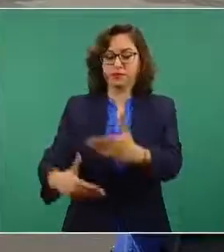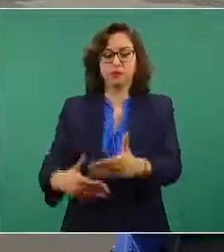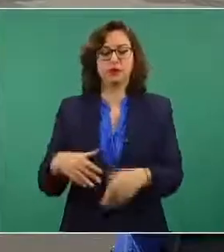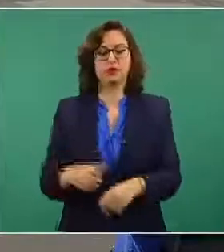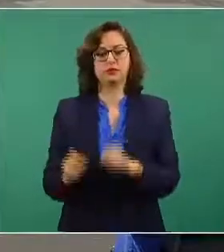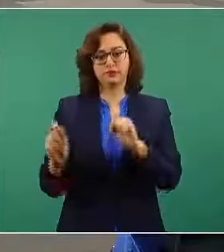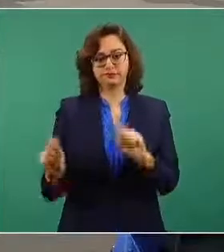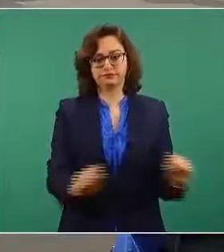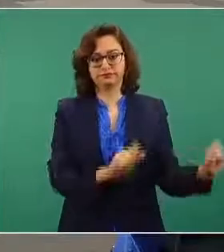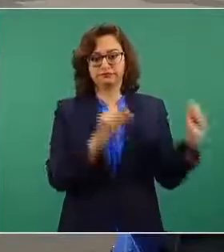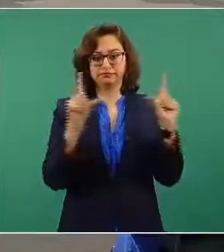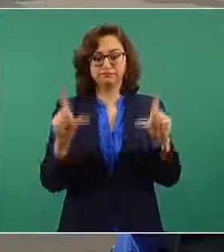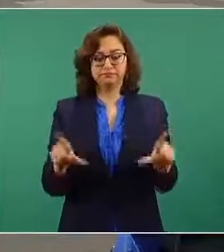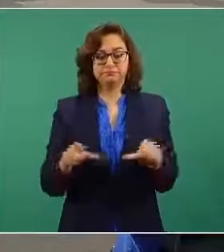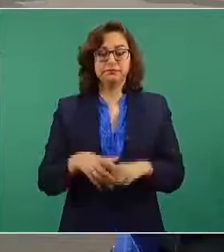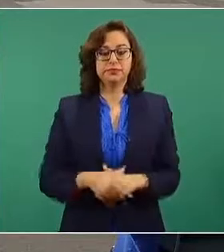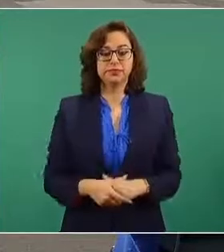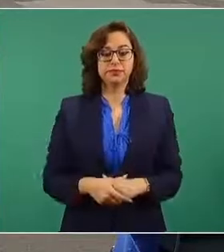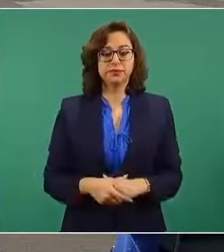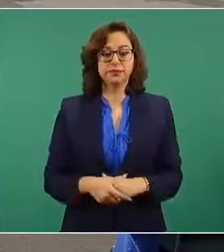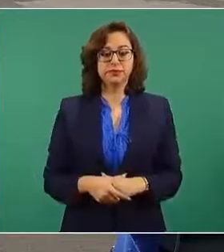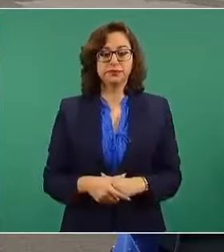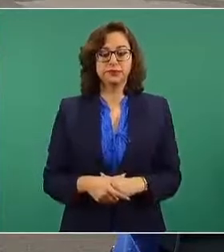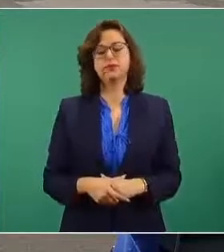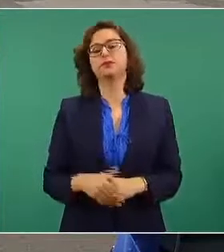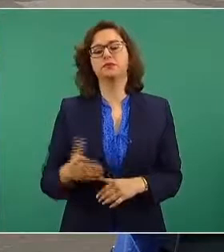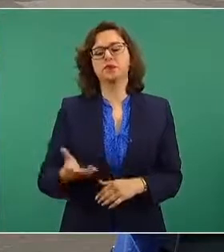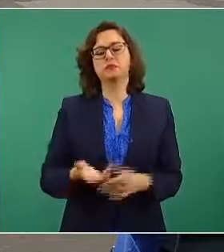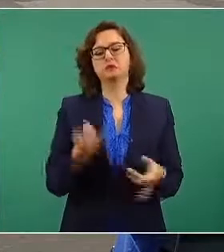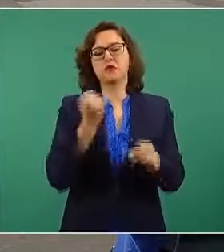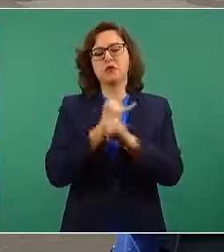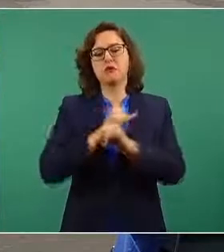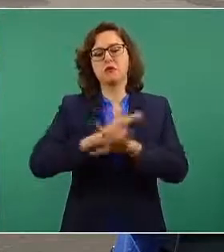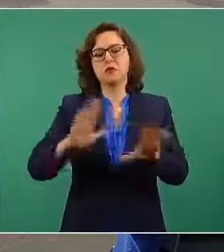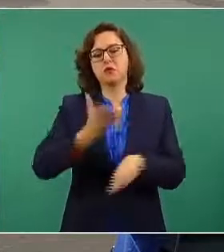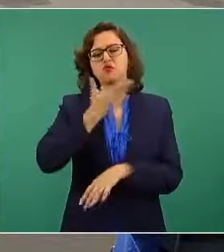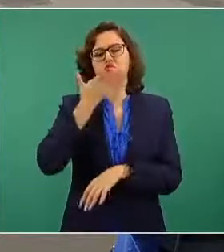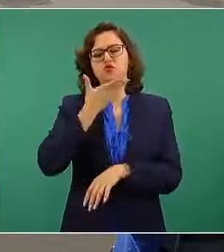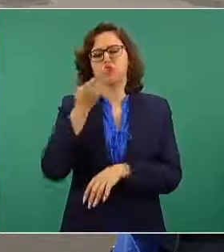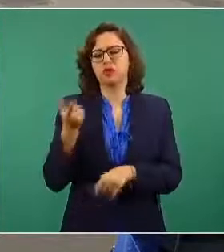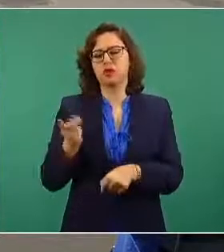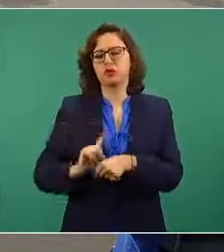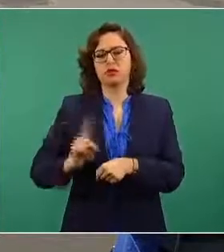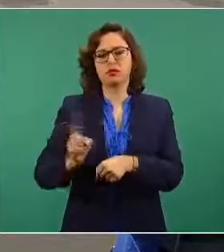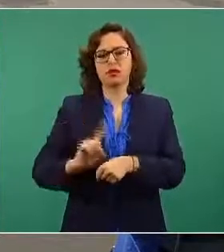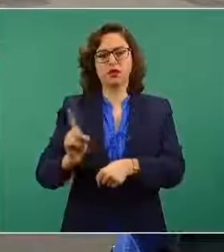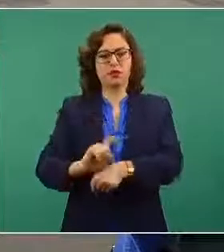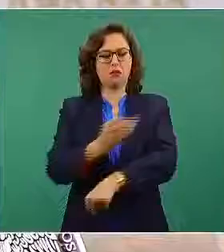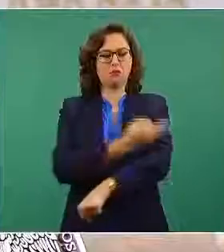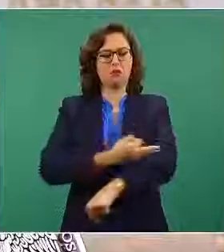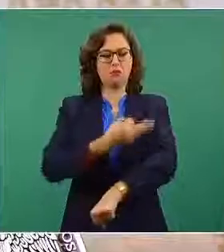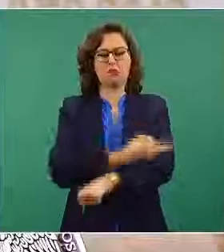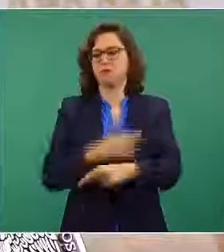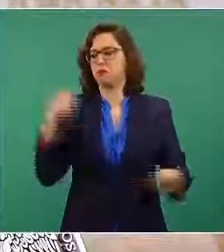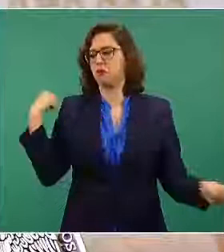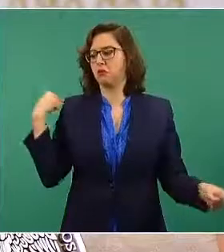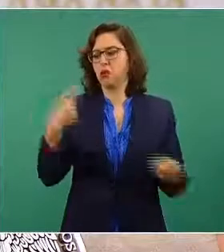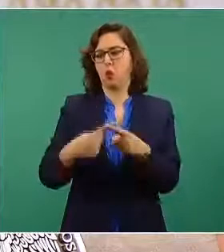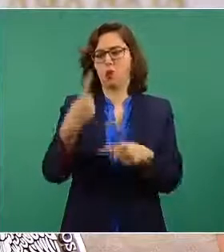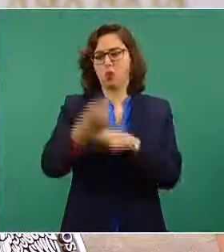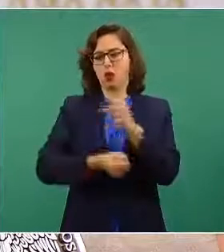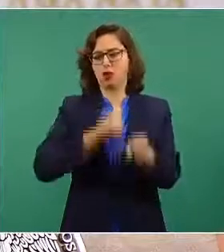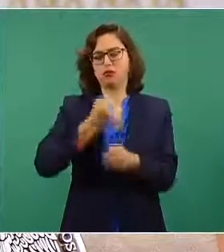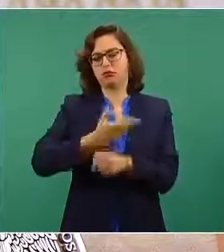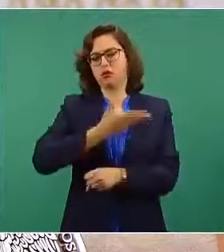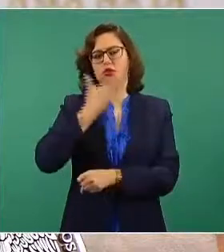la primera imagen. Esto es del informe técnico que presentamos todos los días desde hace más de un año